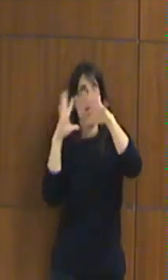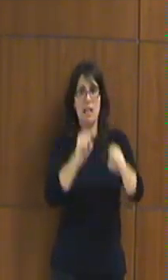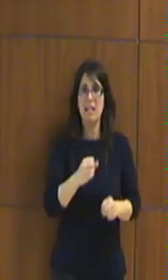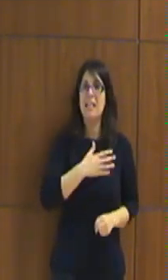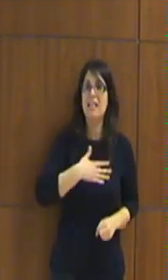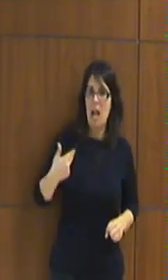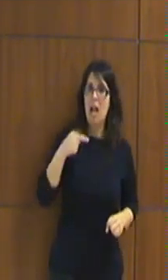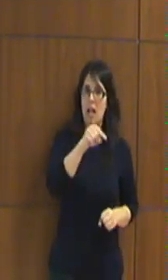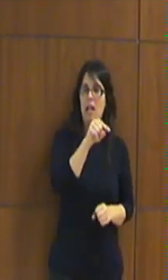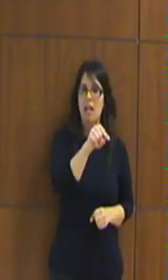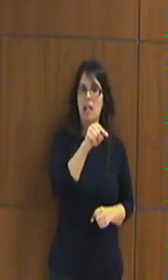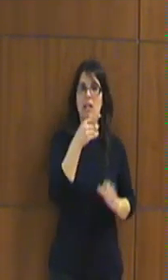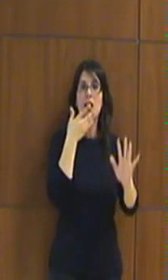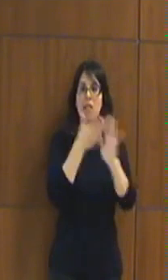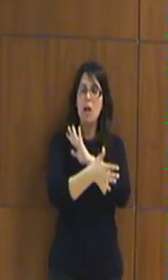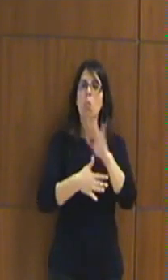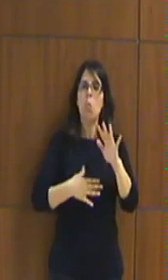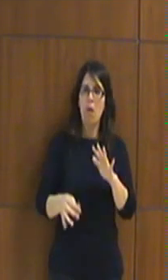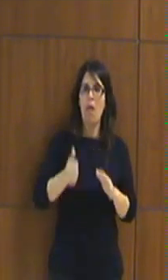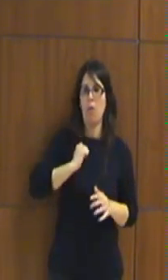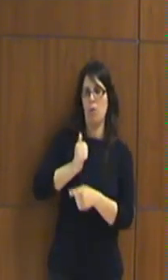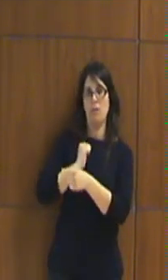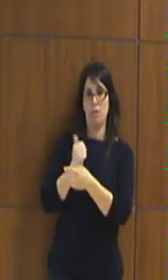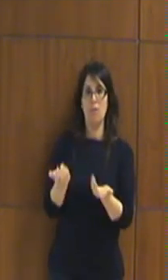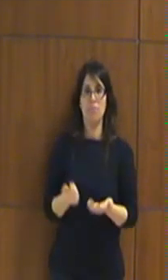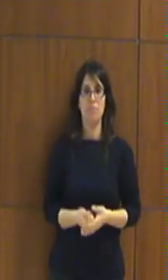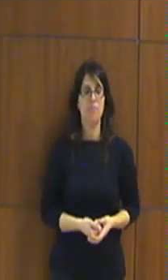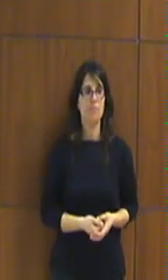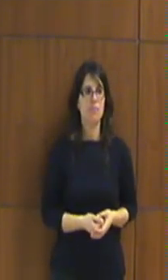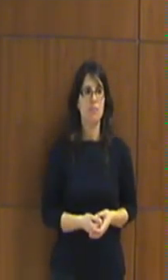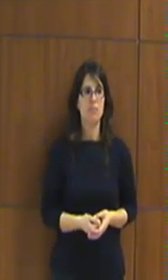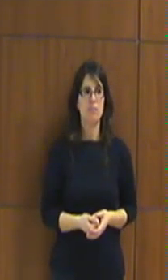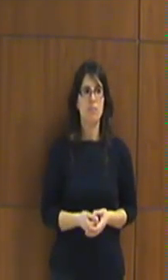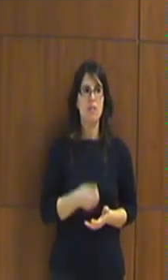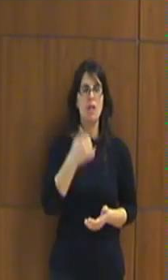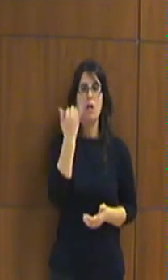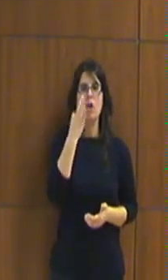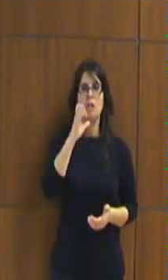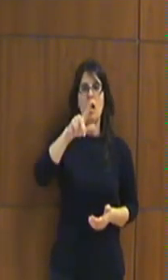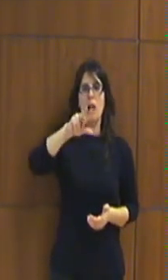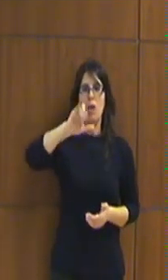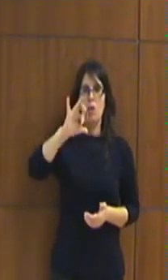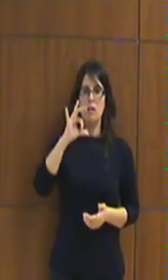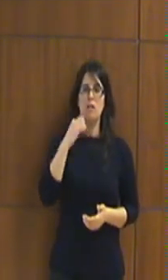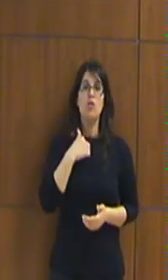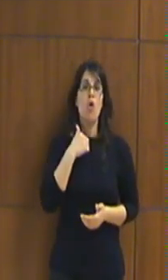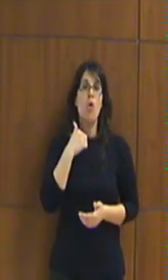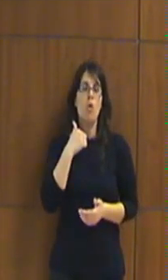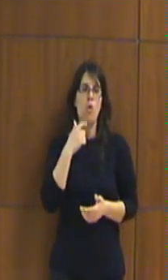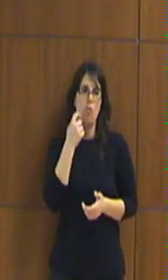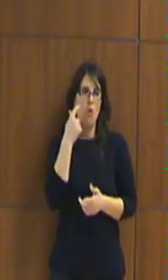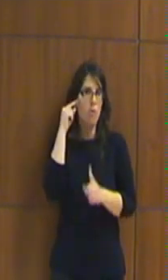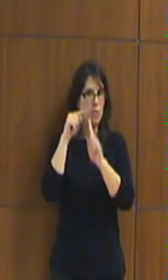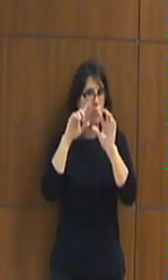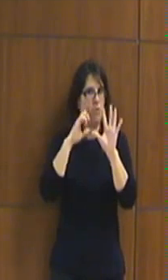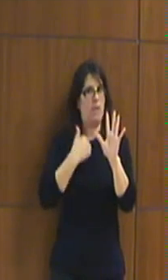hay un mercado y sí que se puede explotar. Yo os invitaría, un poquito para